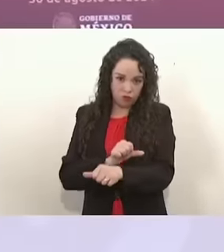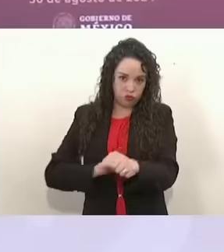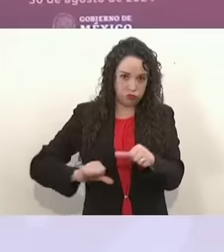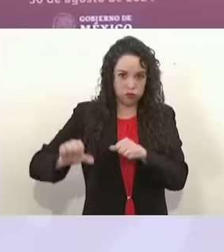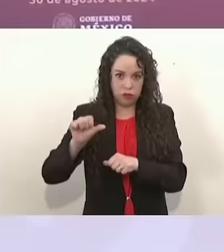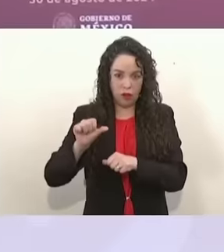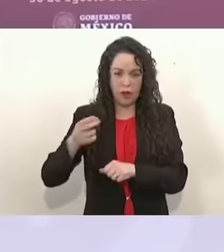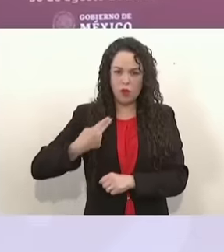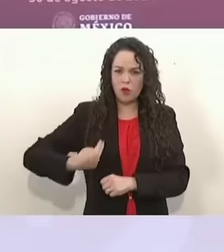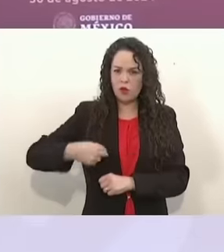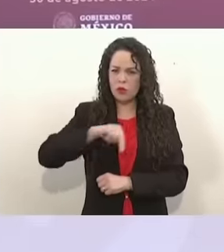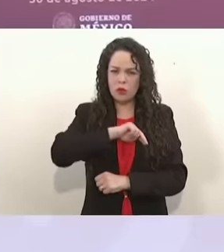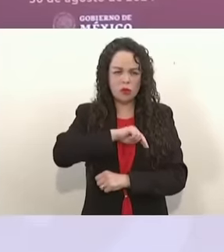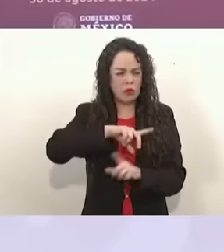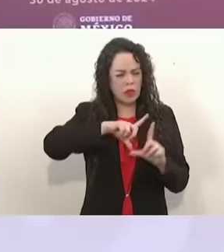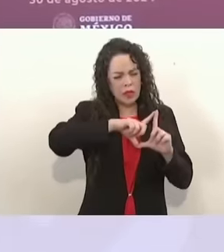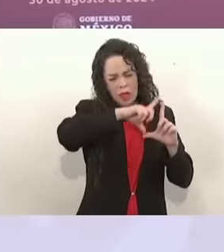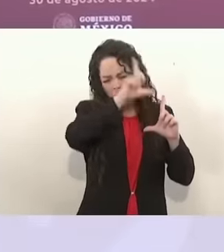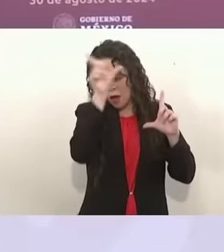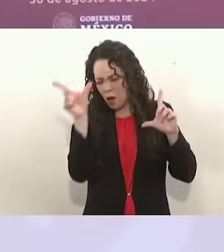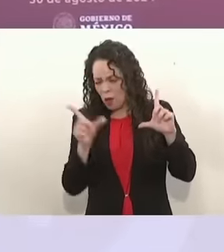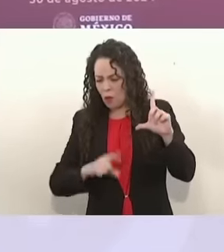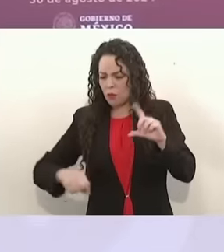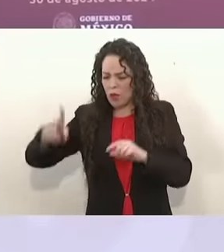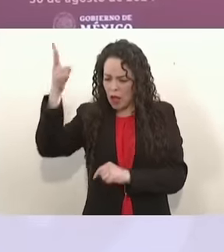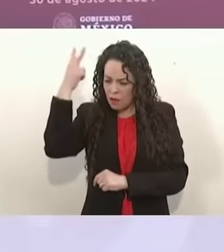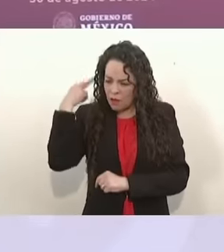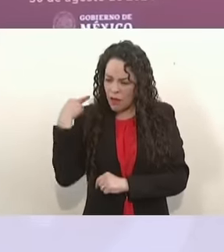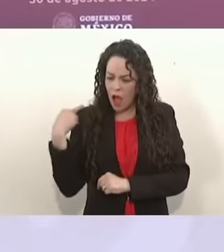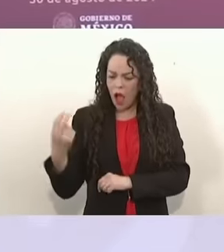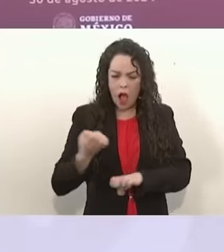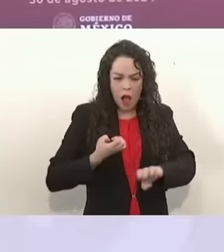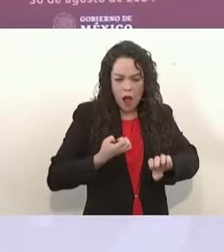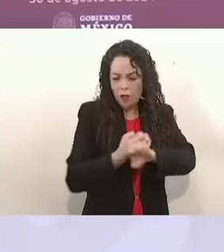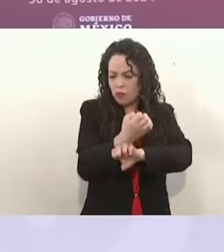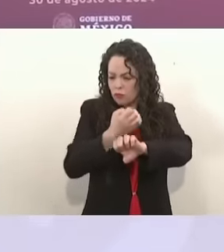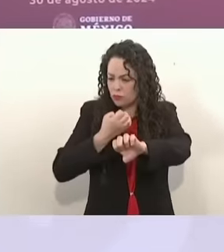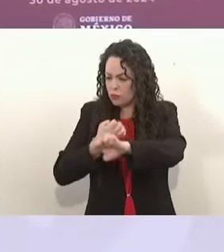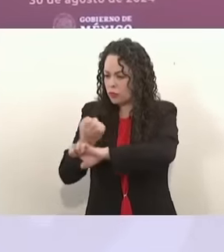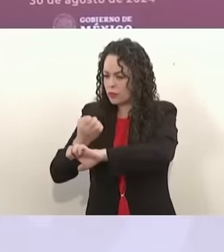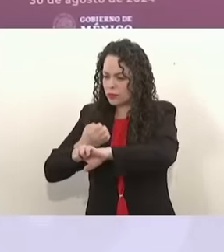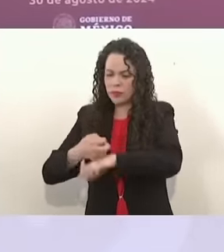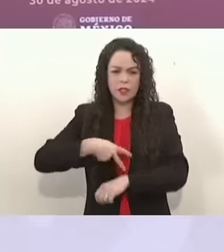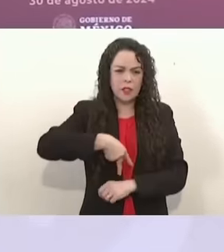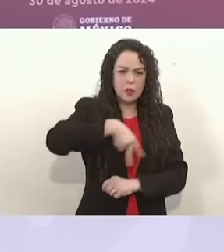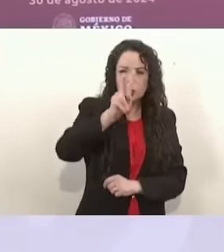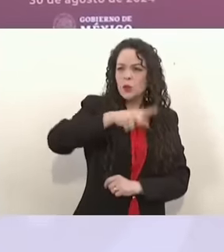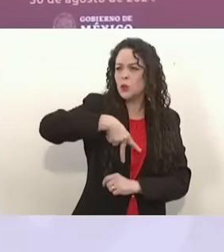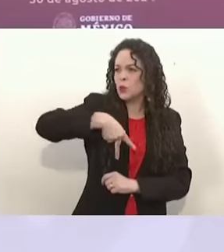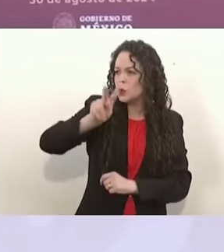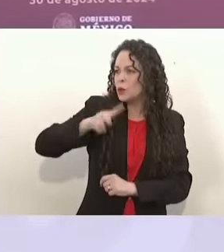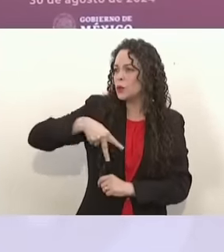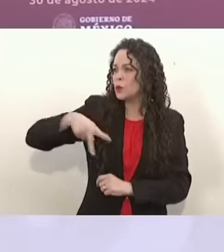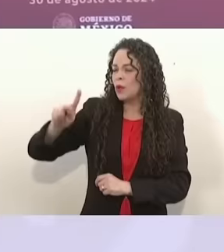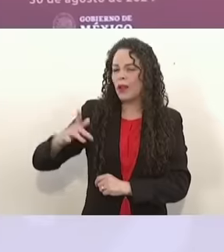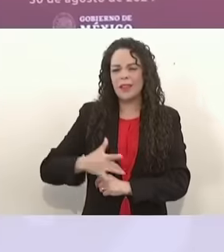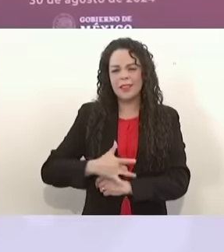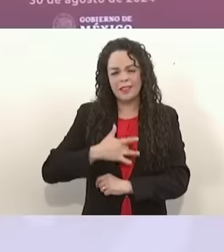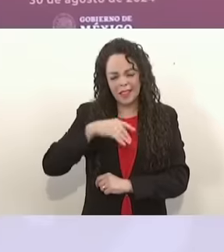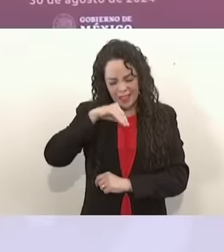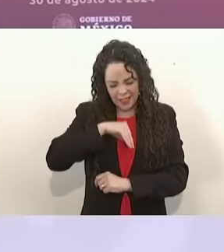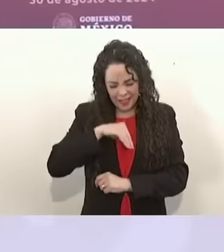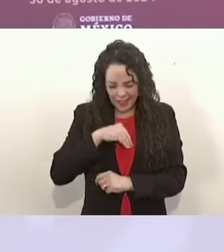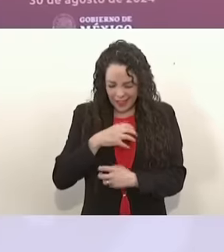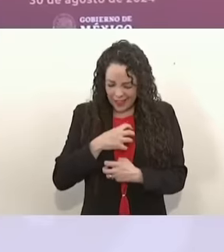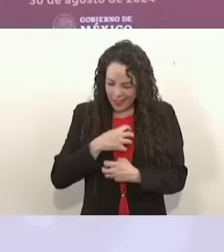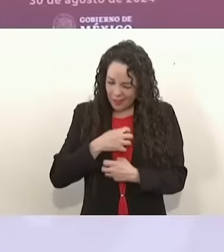el país, es emotiva, se llena uno de nostalgia, pero al mismo tiempo de enorme